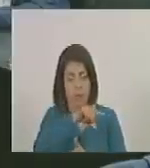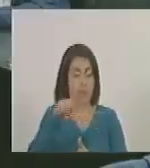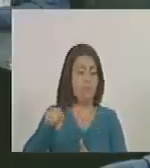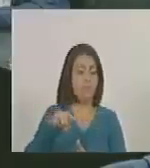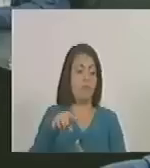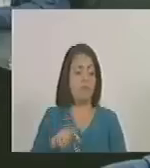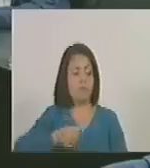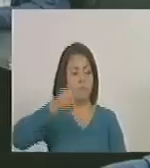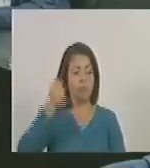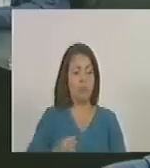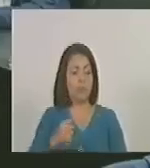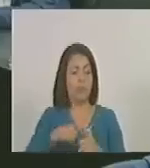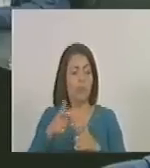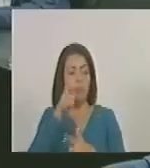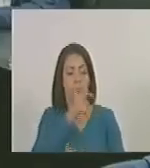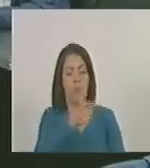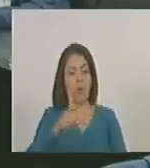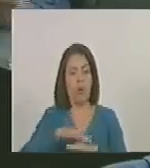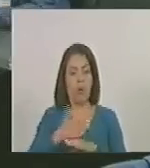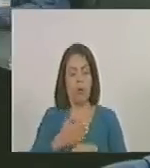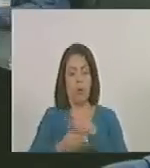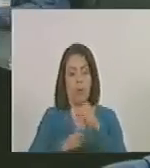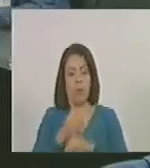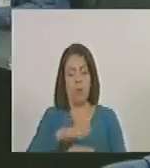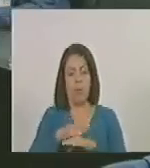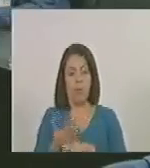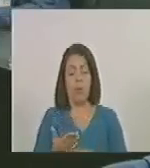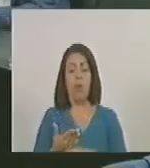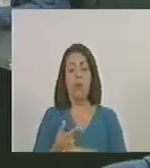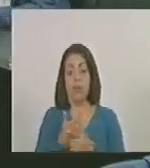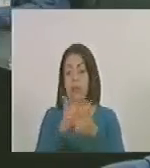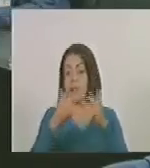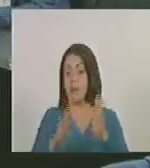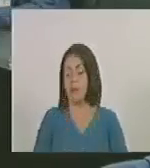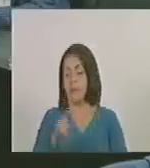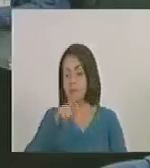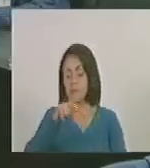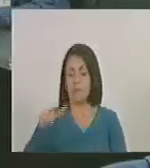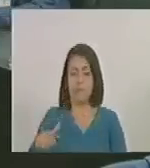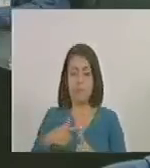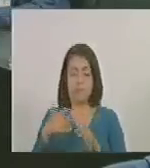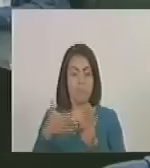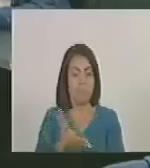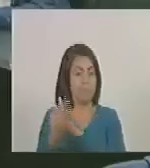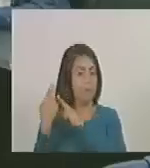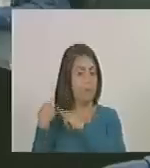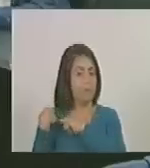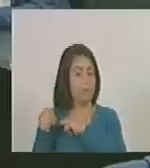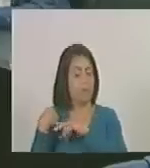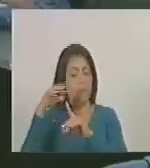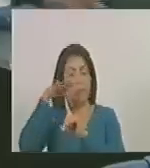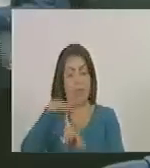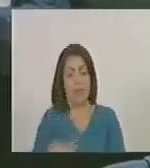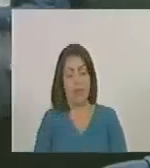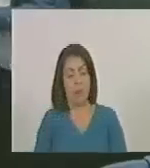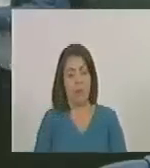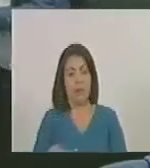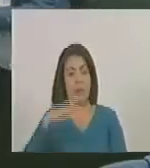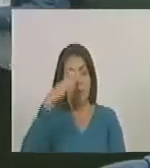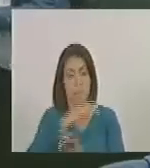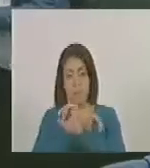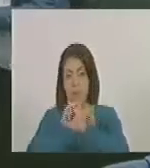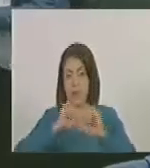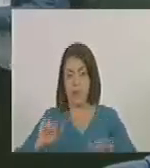una rebelión popular, porque el régimen liberal burgués representativo o la dictadura militar